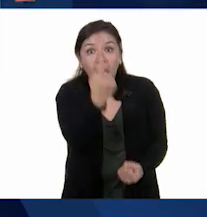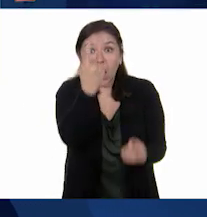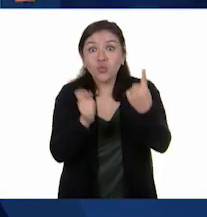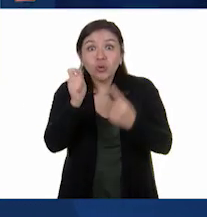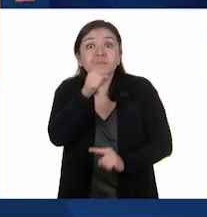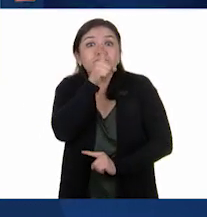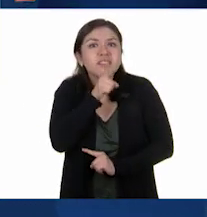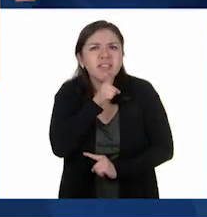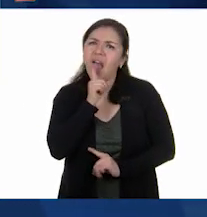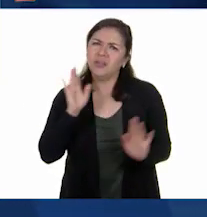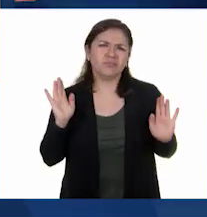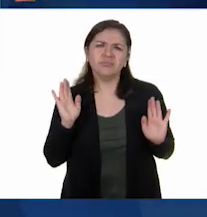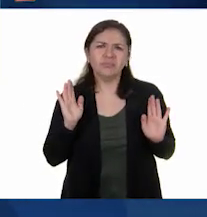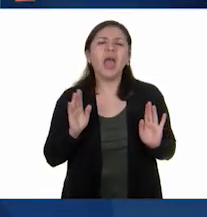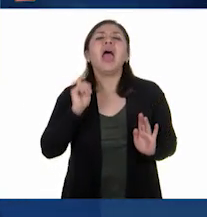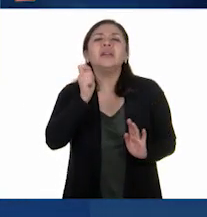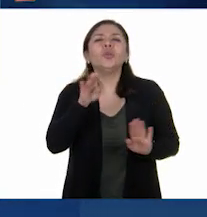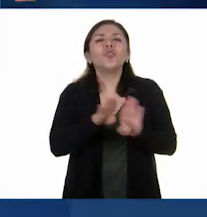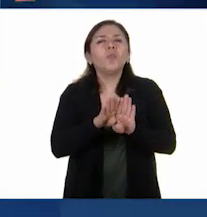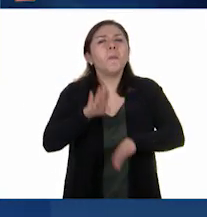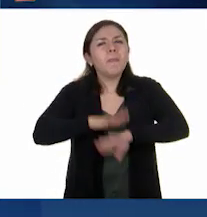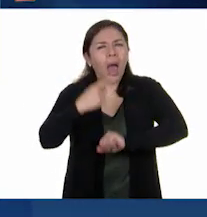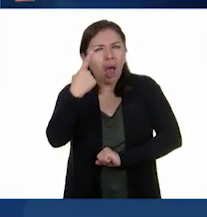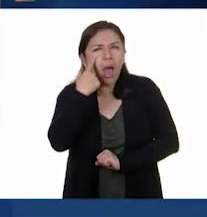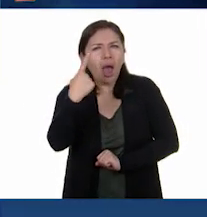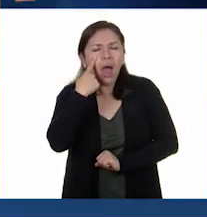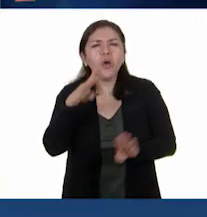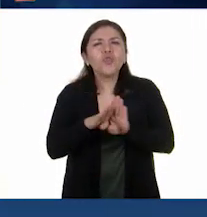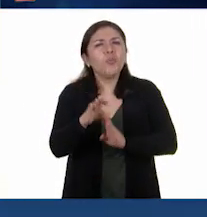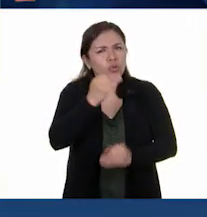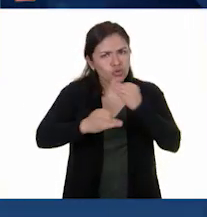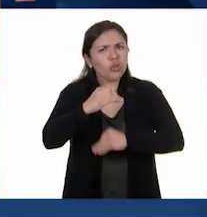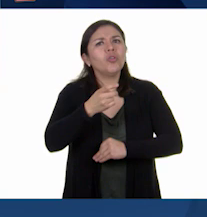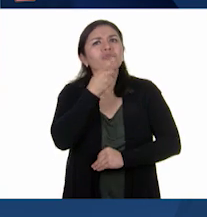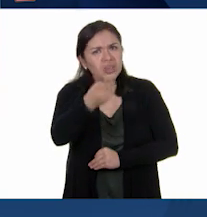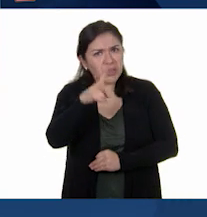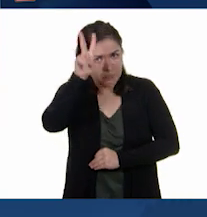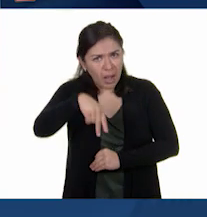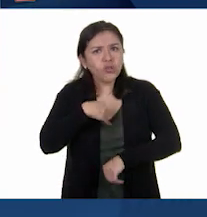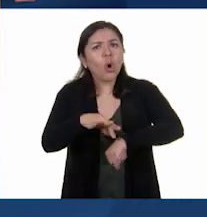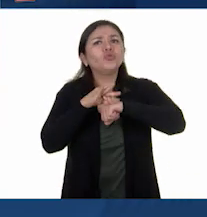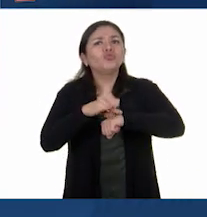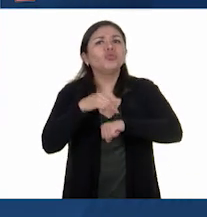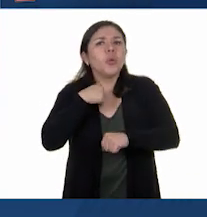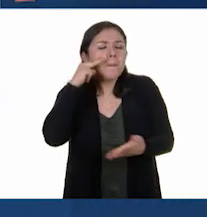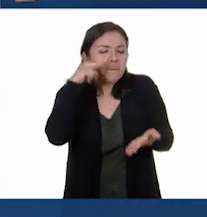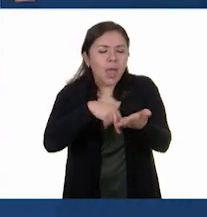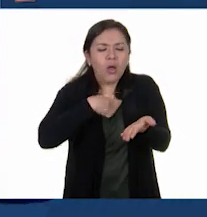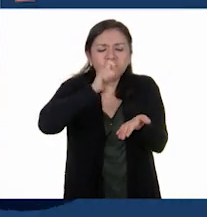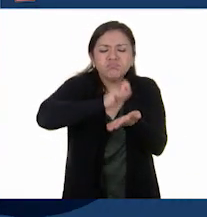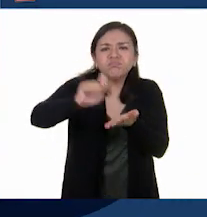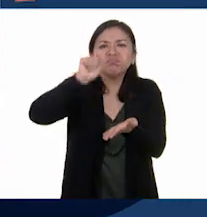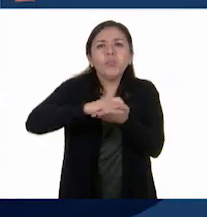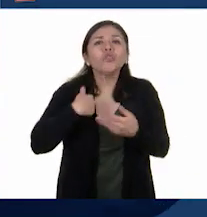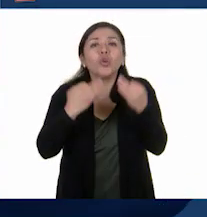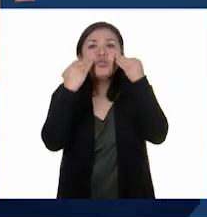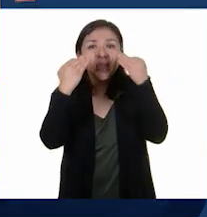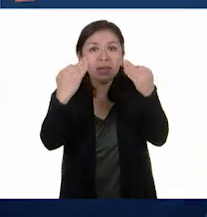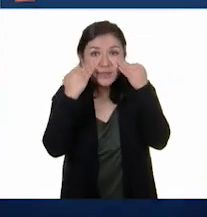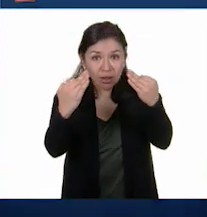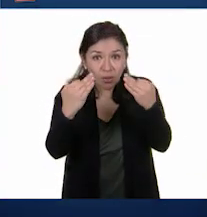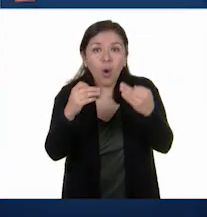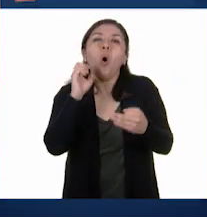mintiendo. De hecho, en general, todos los autores afirman haber sido fieles al momento de escribir sobre lo que atestiguaron y